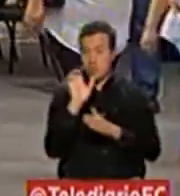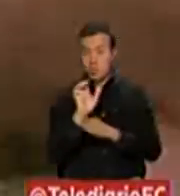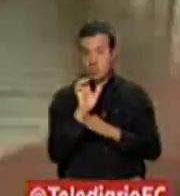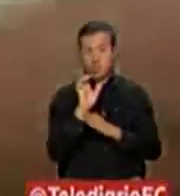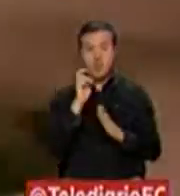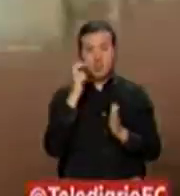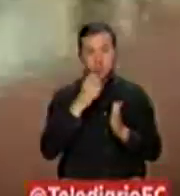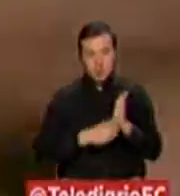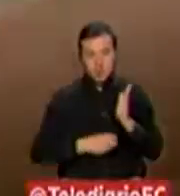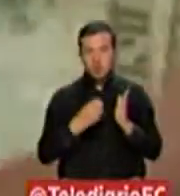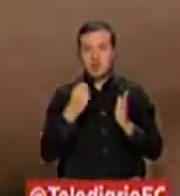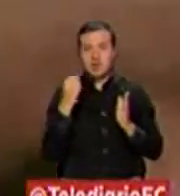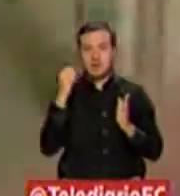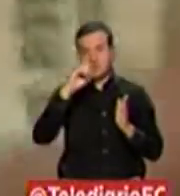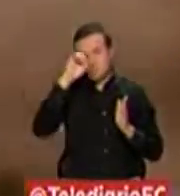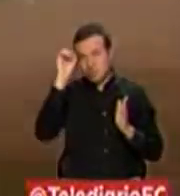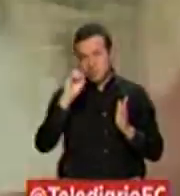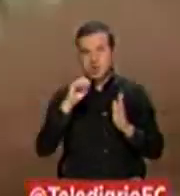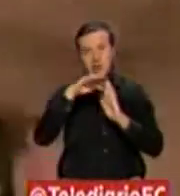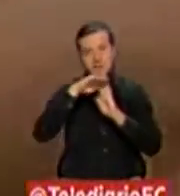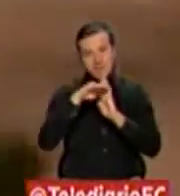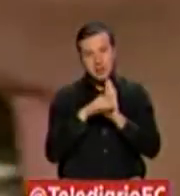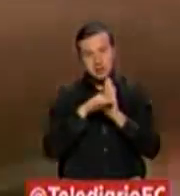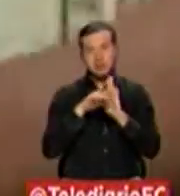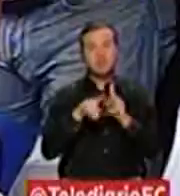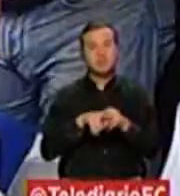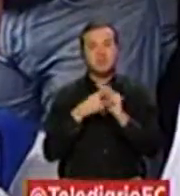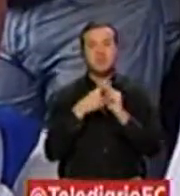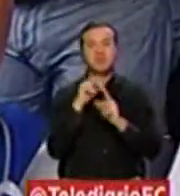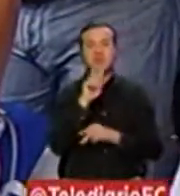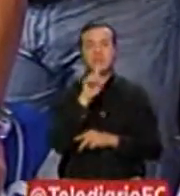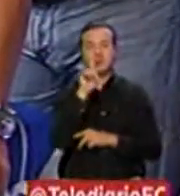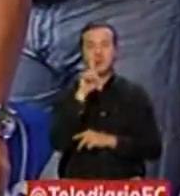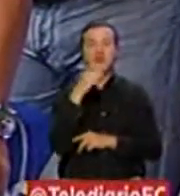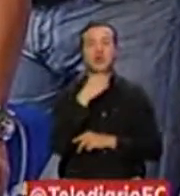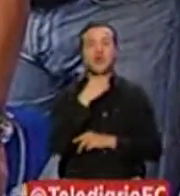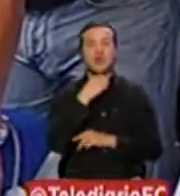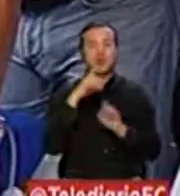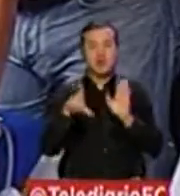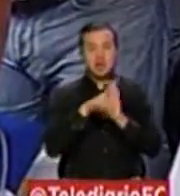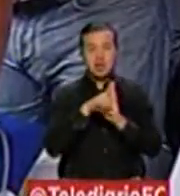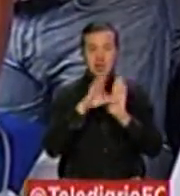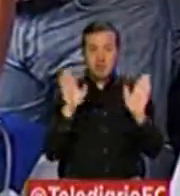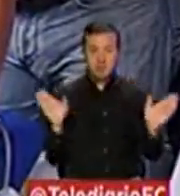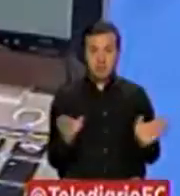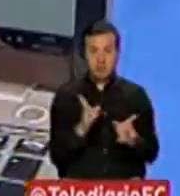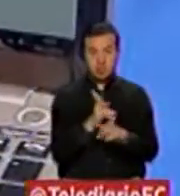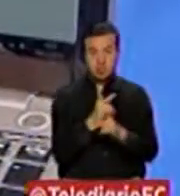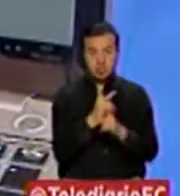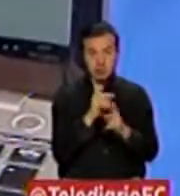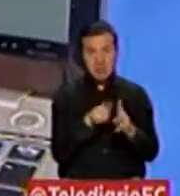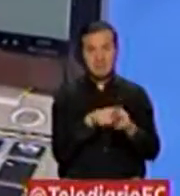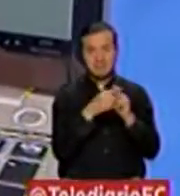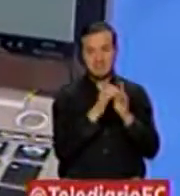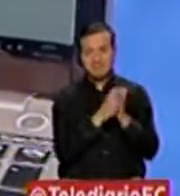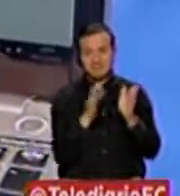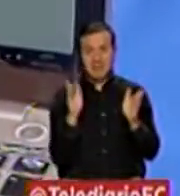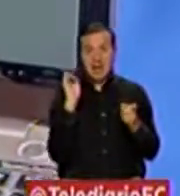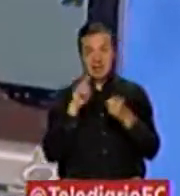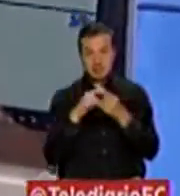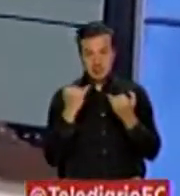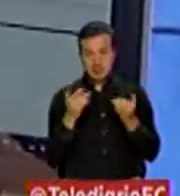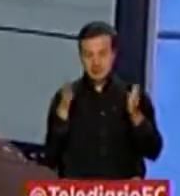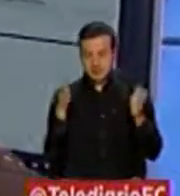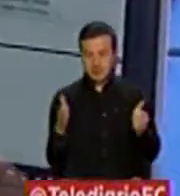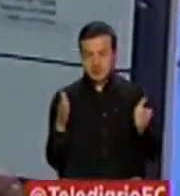intereses, multas y recargos está vigente desde el 21 de agosto, cuando fue aprobada la Ley de Fomento Productivo. Desde esa fecha hasta la actualidad,